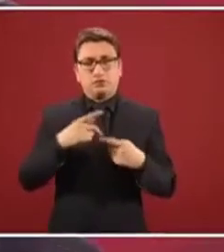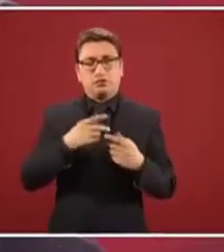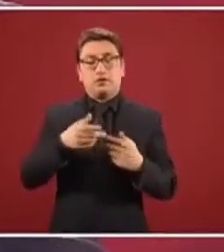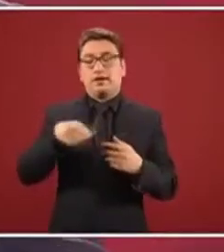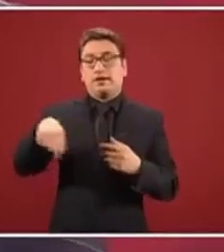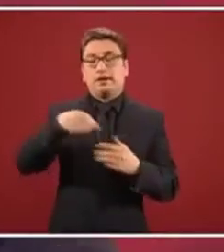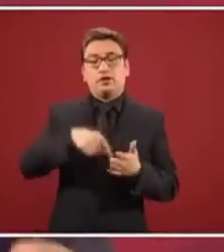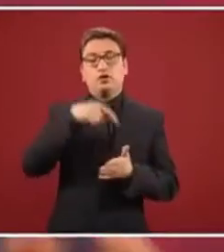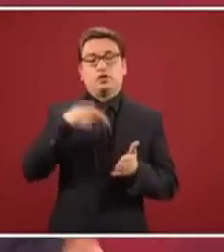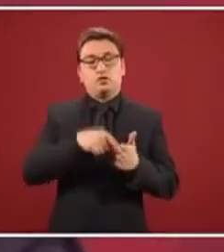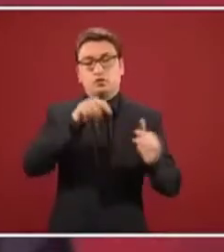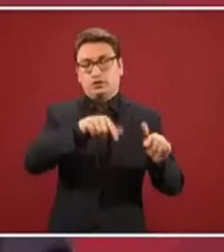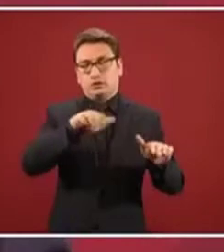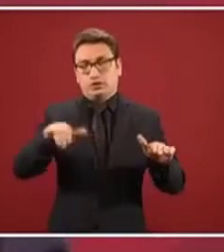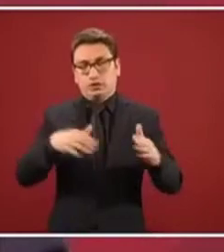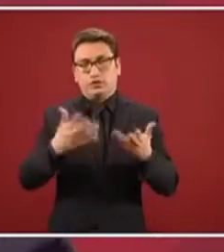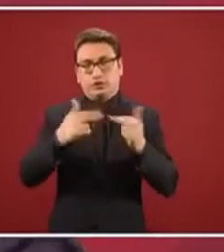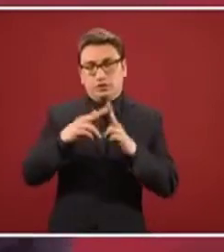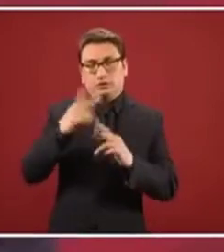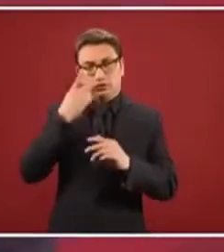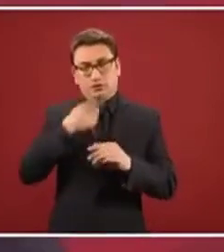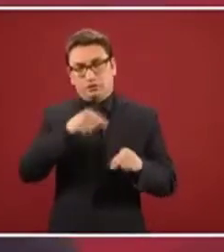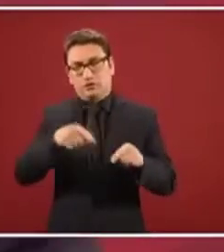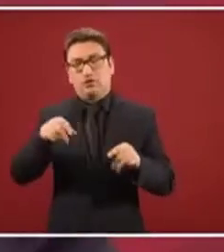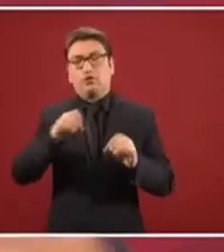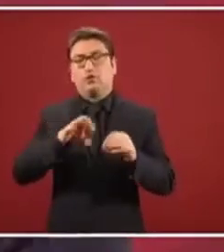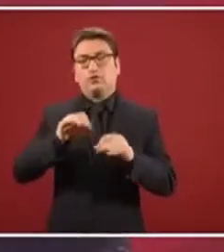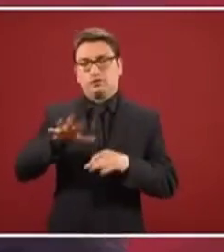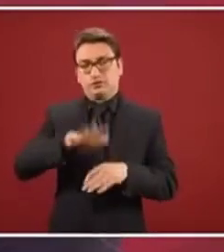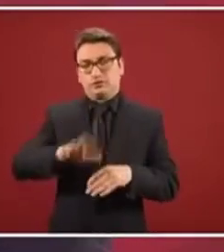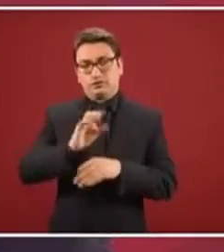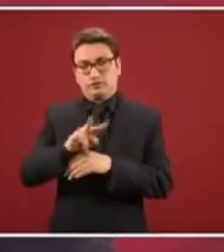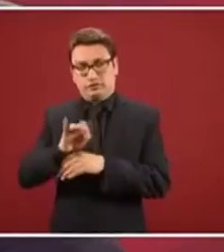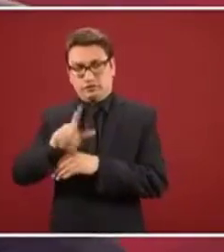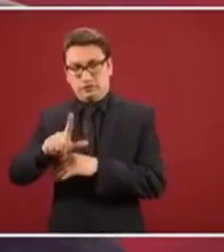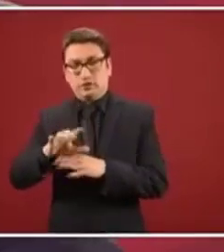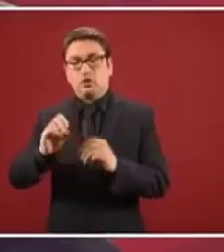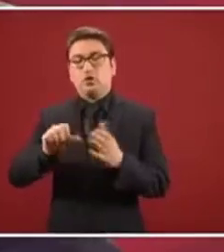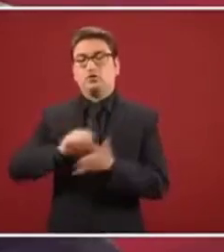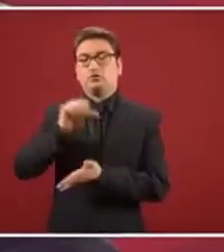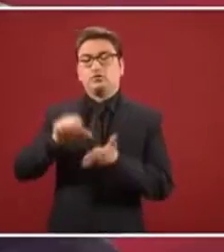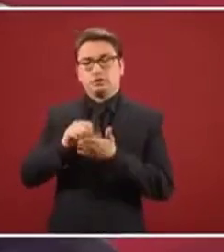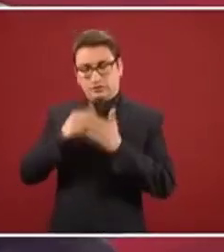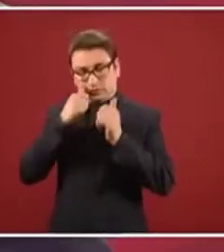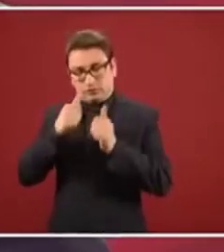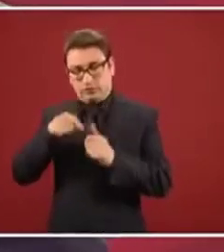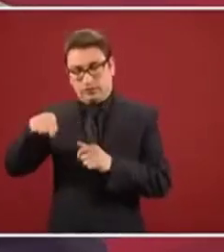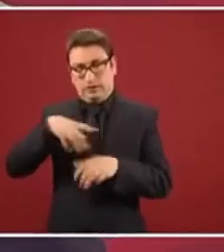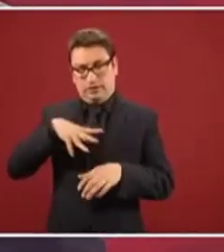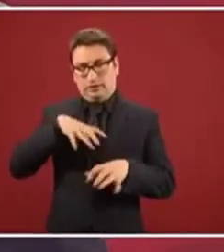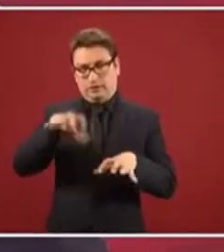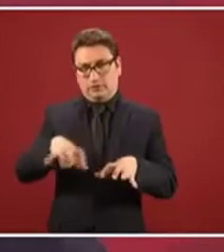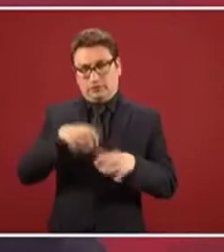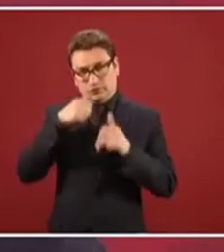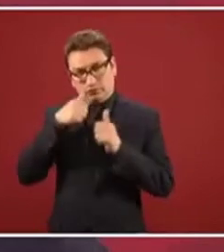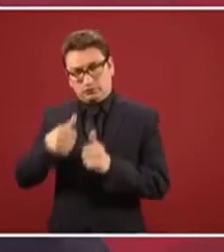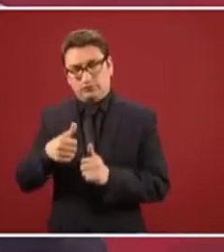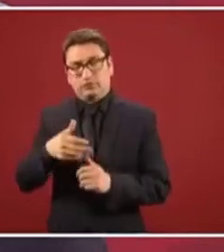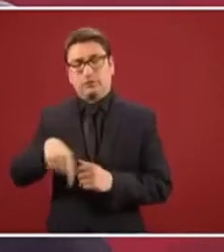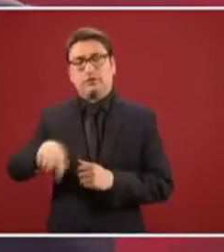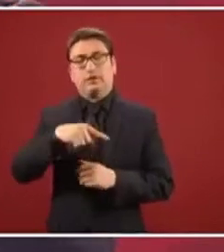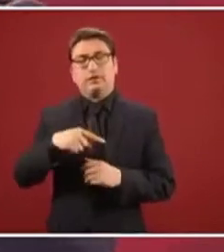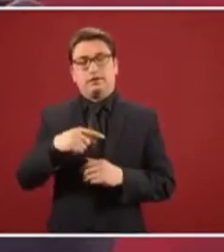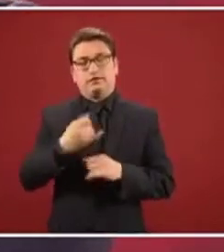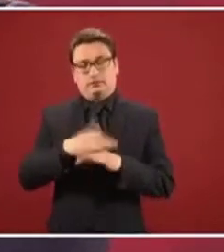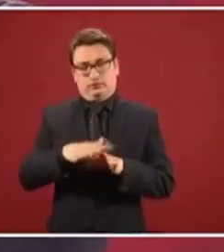albergues, ya sea de la llamada sociedad civil o de el centro integrador que nosotros tenemos. Ese es un